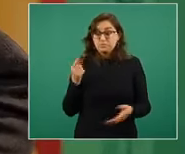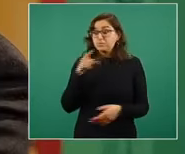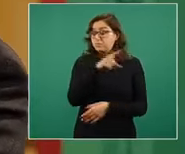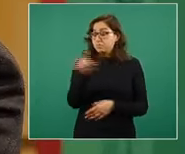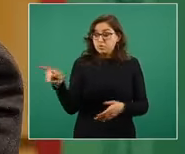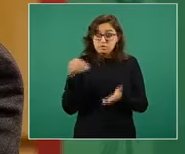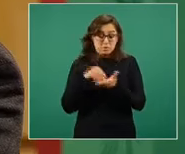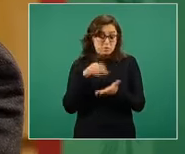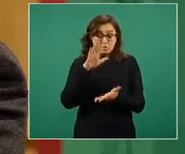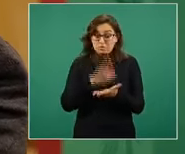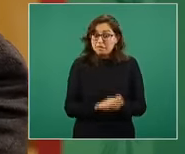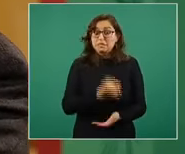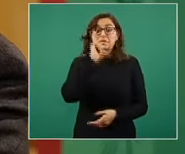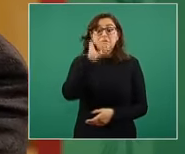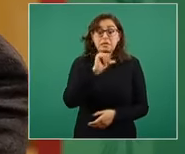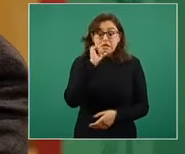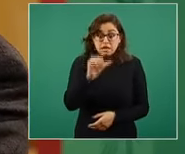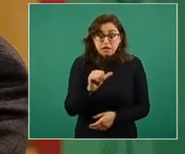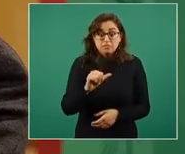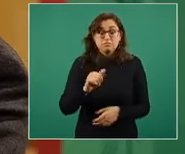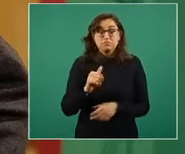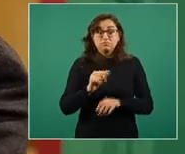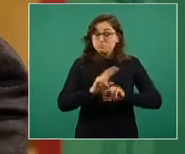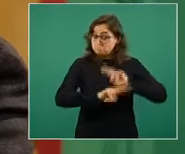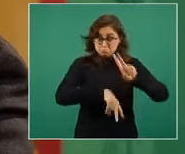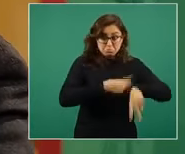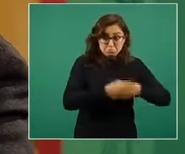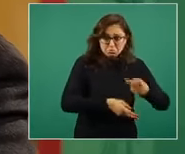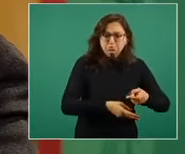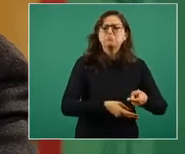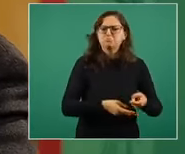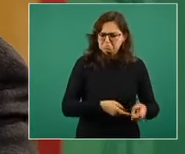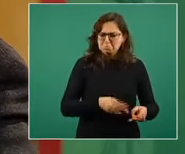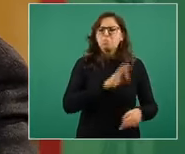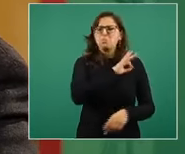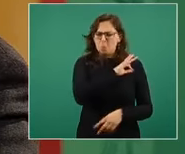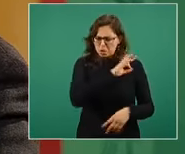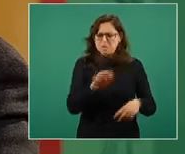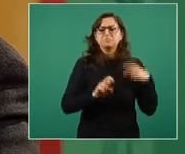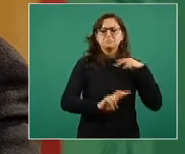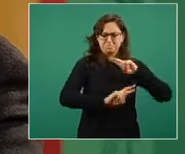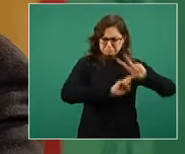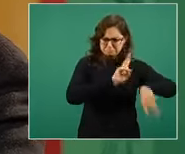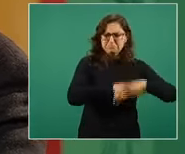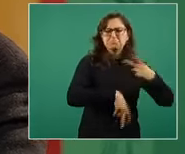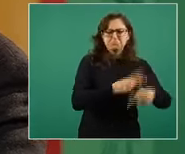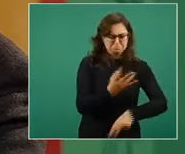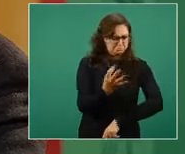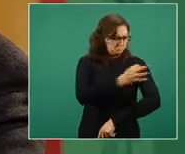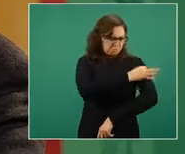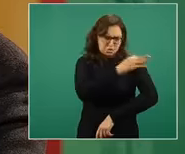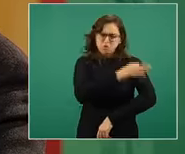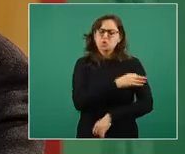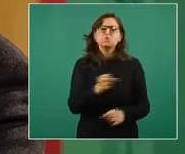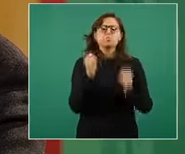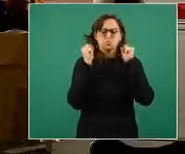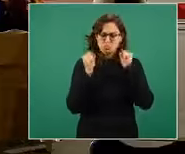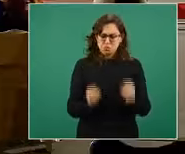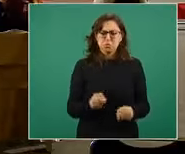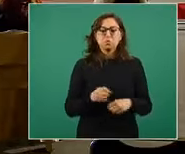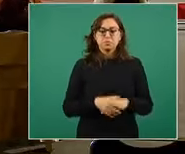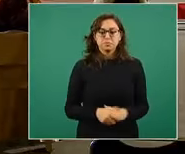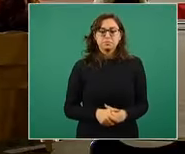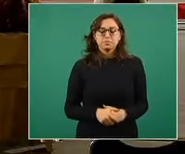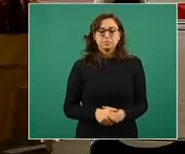y se presenta a vacunar, será vacunado. No tiene nada que ver con el derecho de acceso el